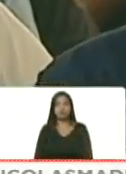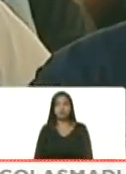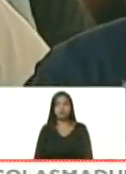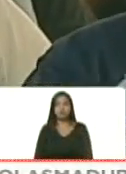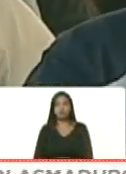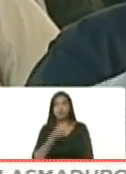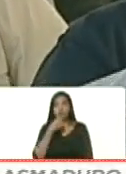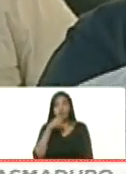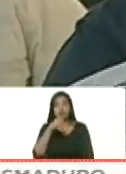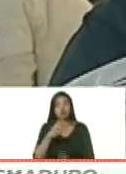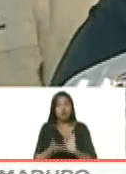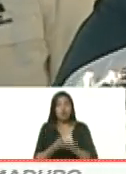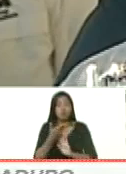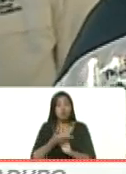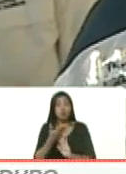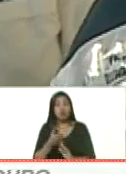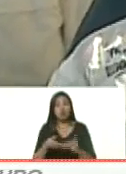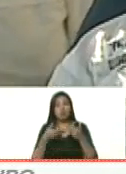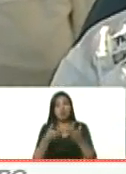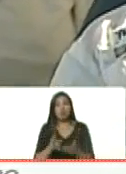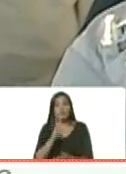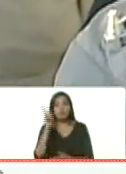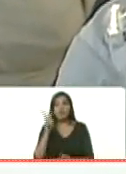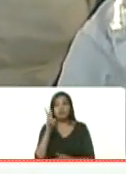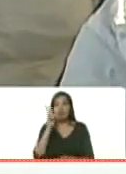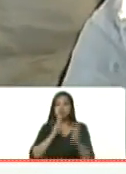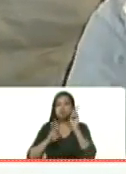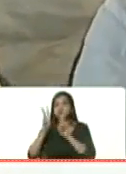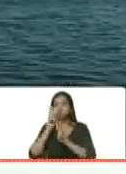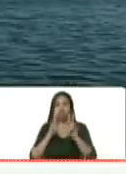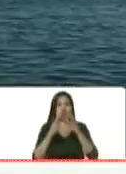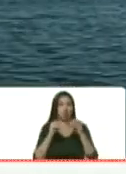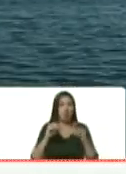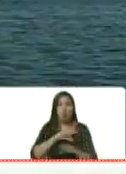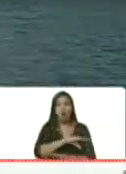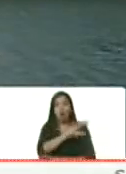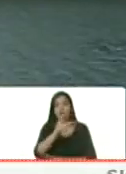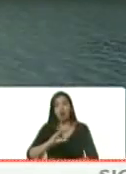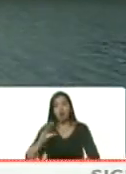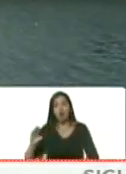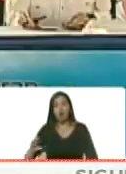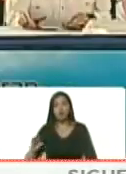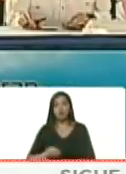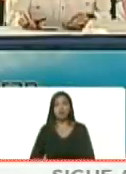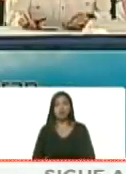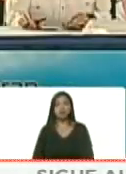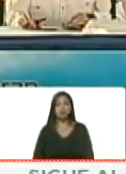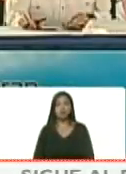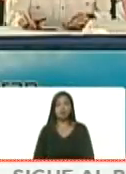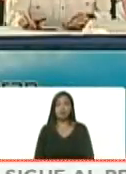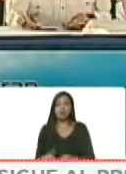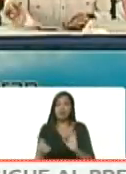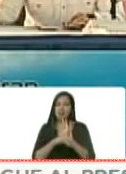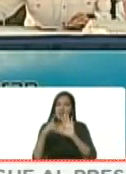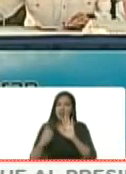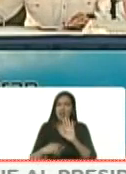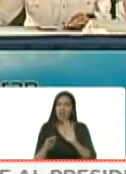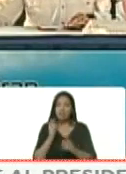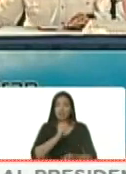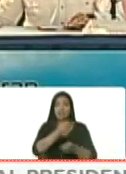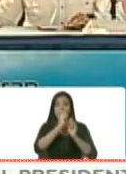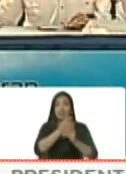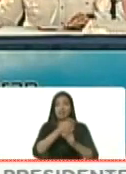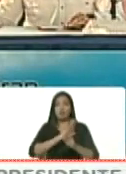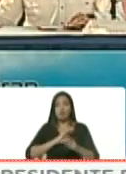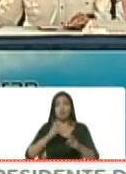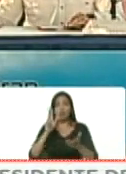es muy importante esto, dado que Venezuela ha venido limpiando sus costas. La ley de pesca aprobada por el comandante